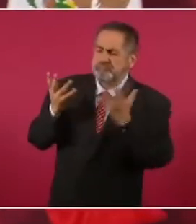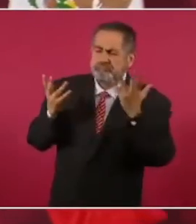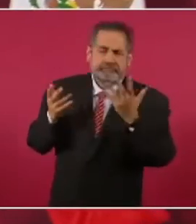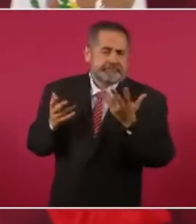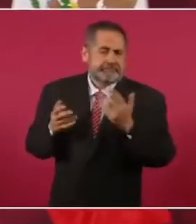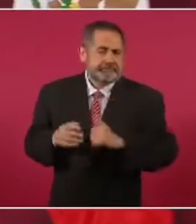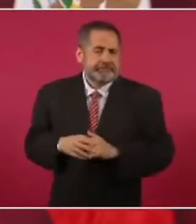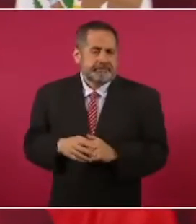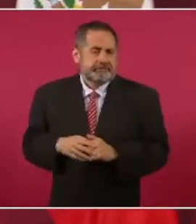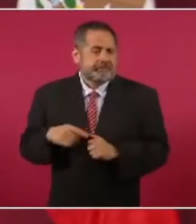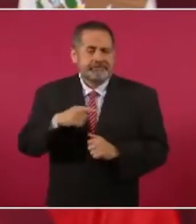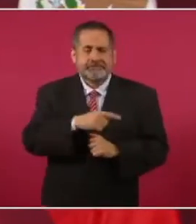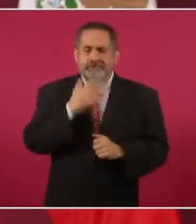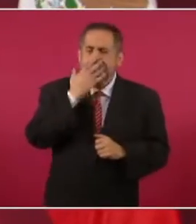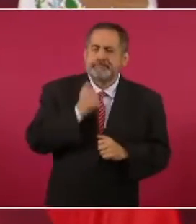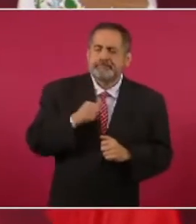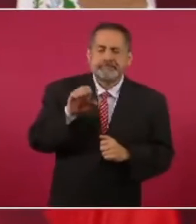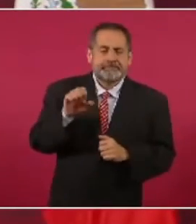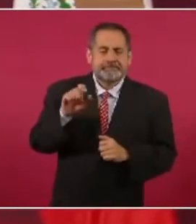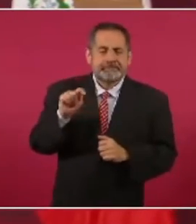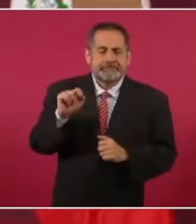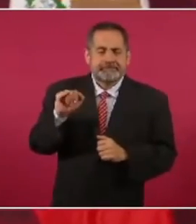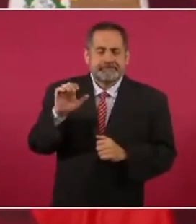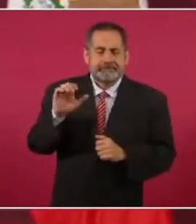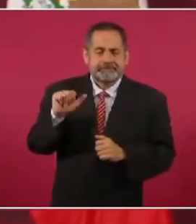le importa la ética.